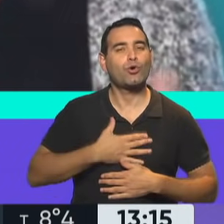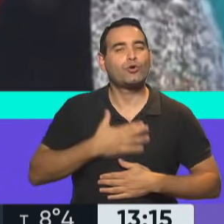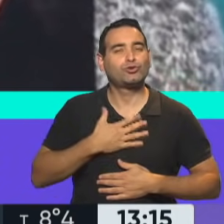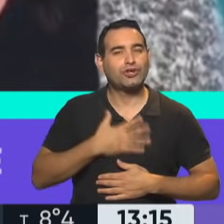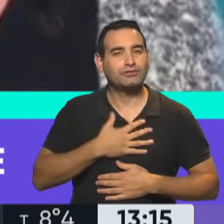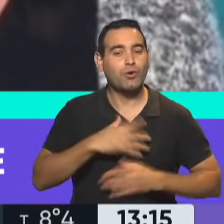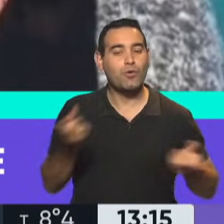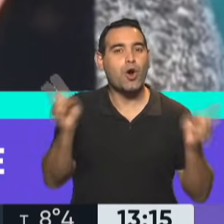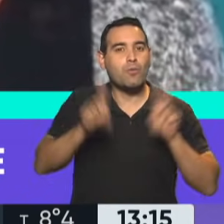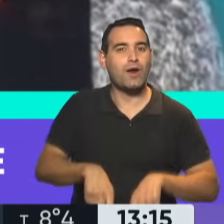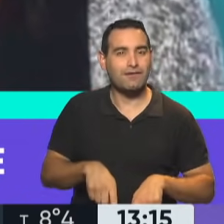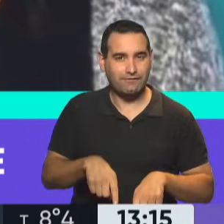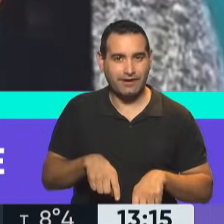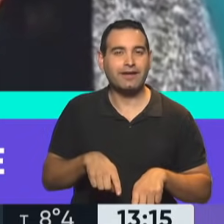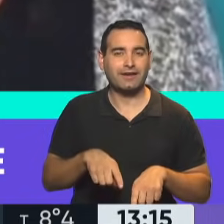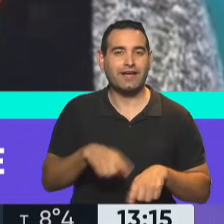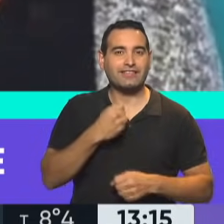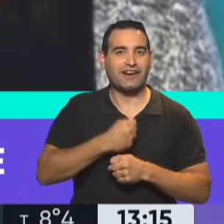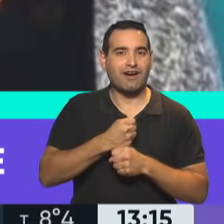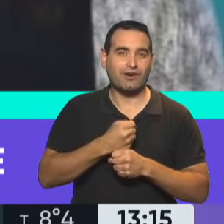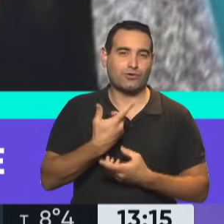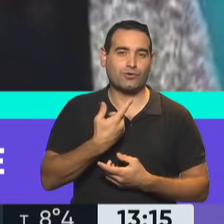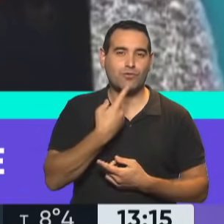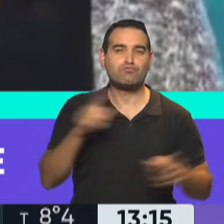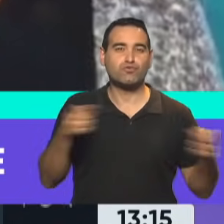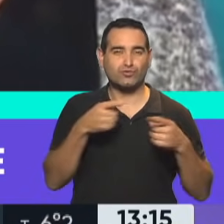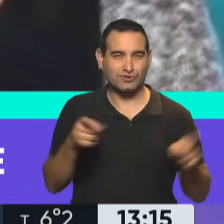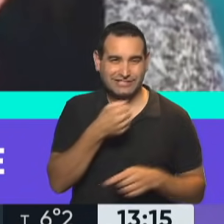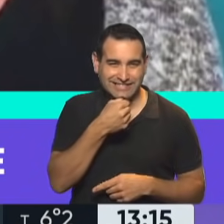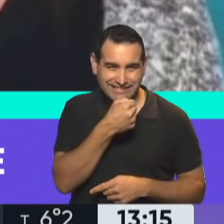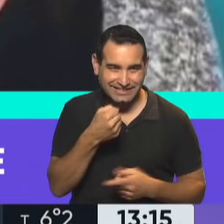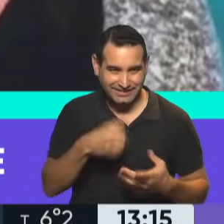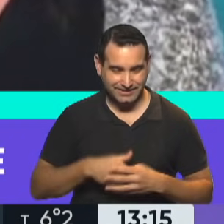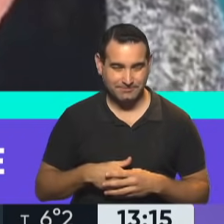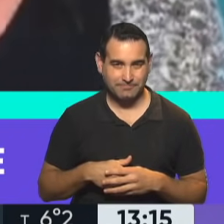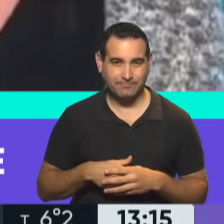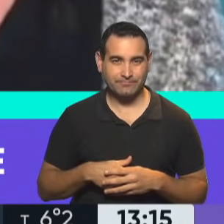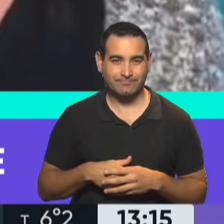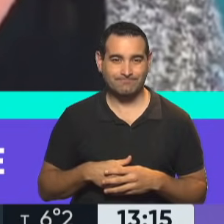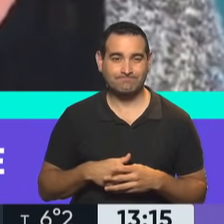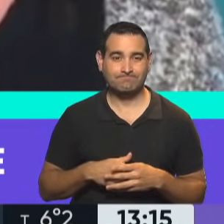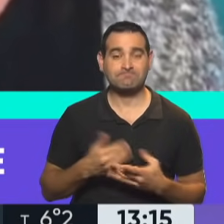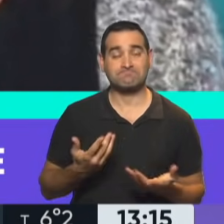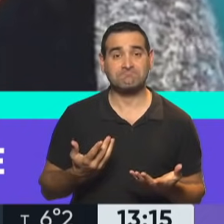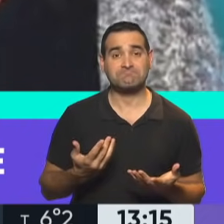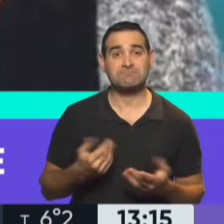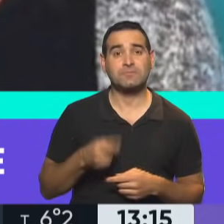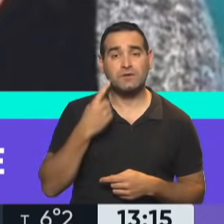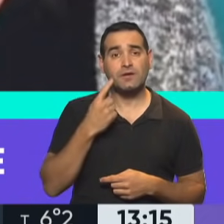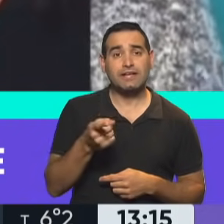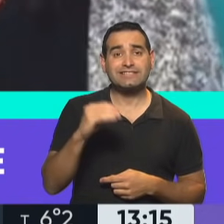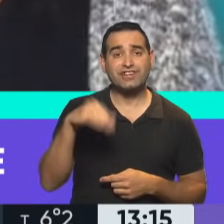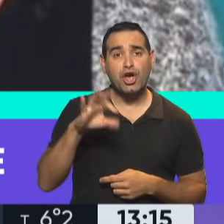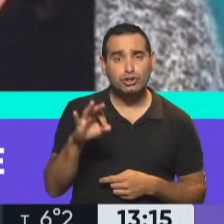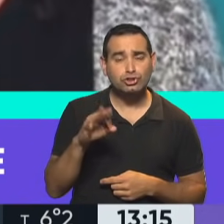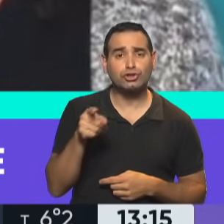por retomar el vínculo con esto de la actividad musical, ¿verdad? Ponerse en funcionamiento. Si uno sigue las idas y vueltas de